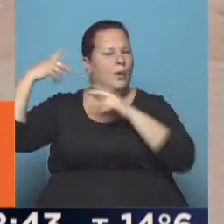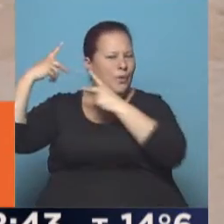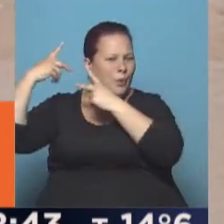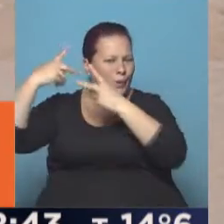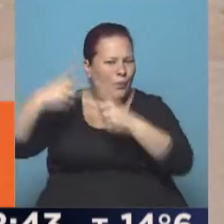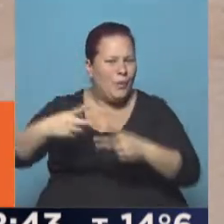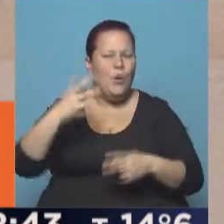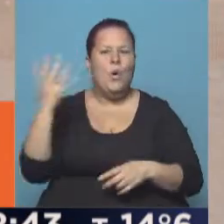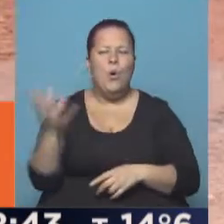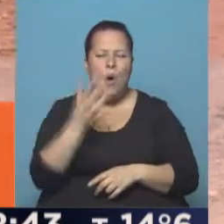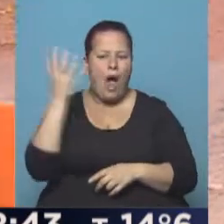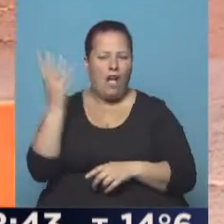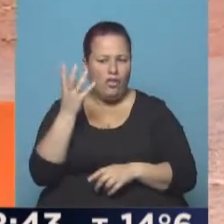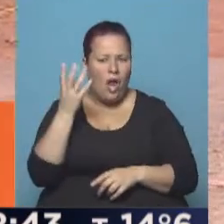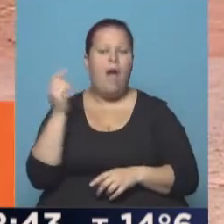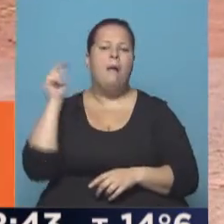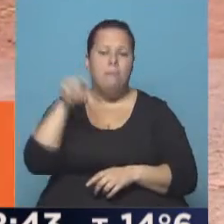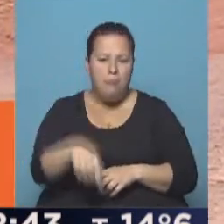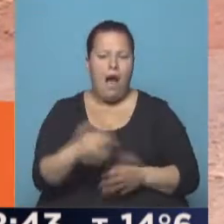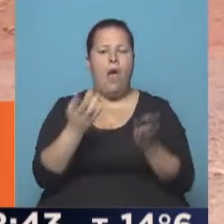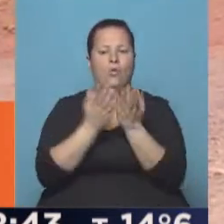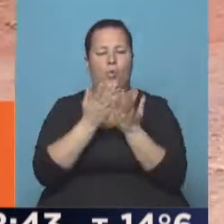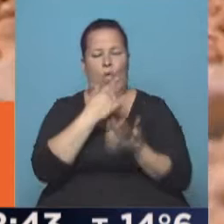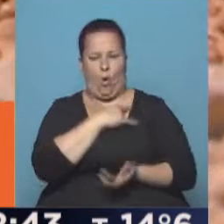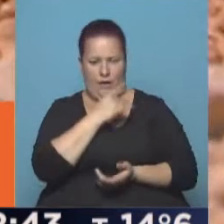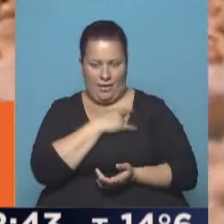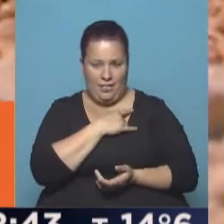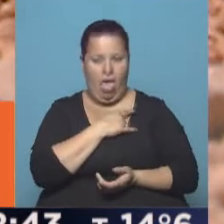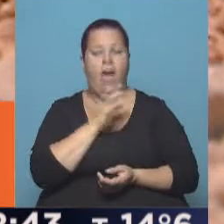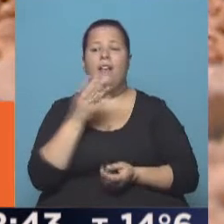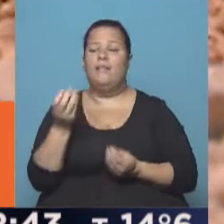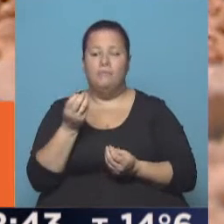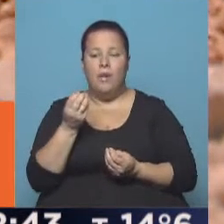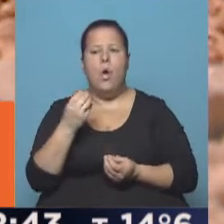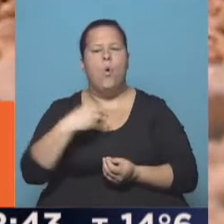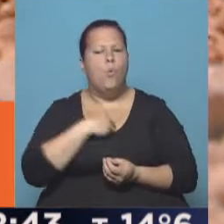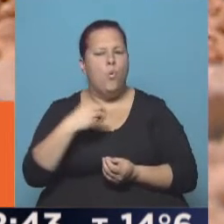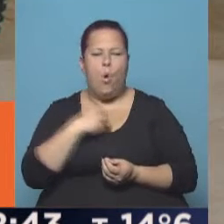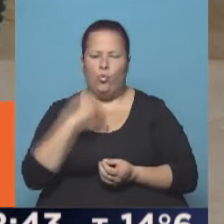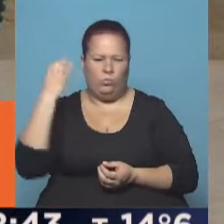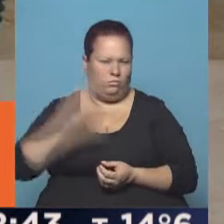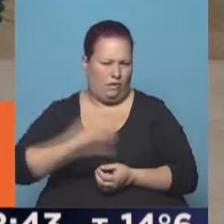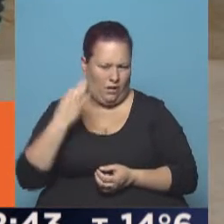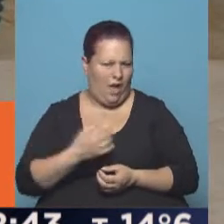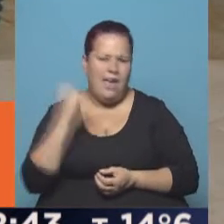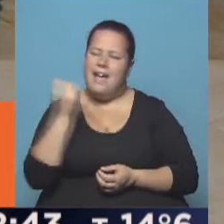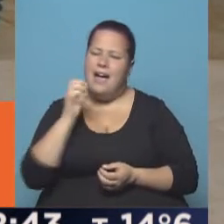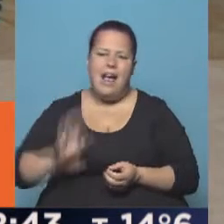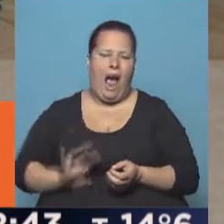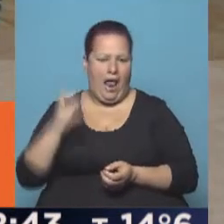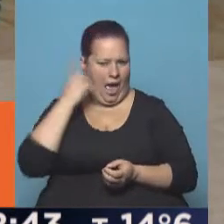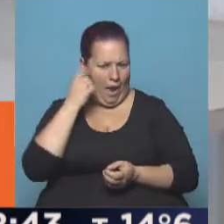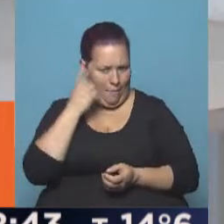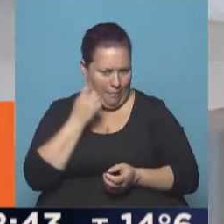de más de 4 horas para venir a la universidad. Se trata de voluntad pura, de ganas de